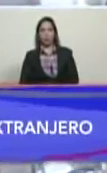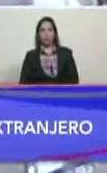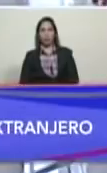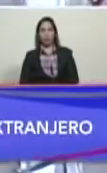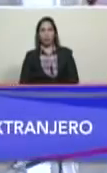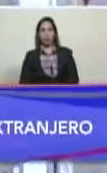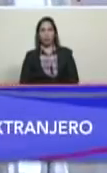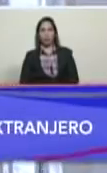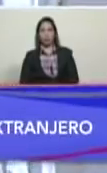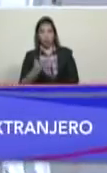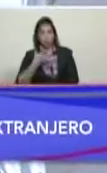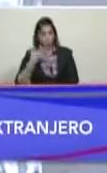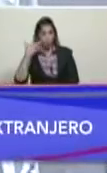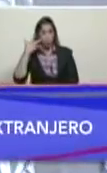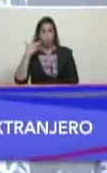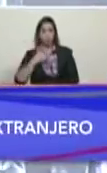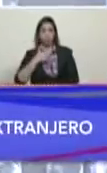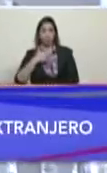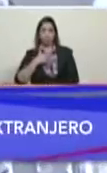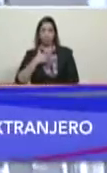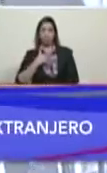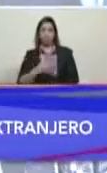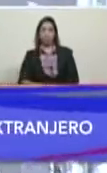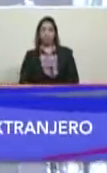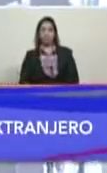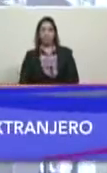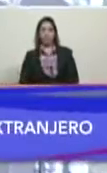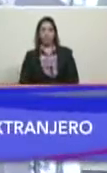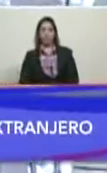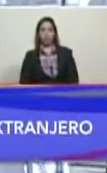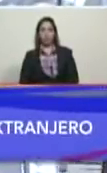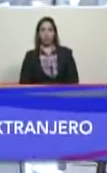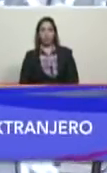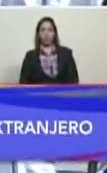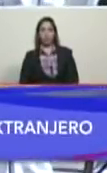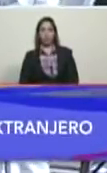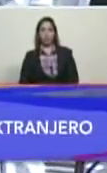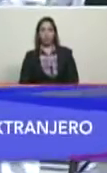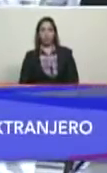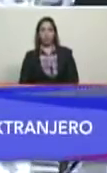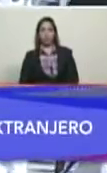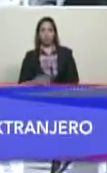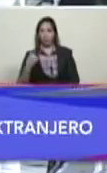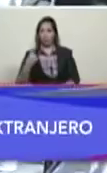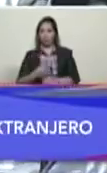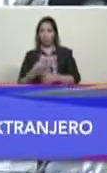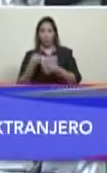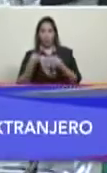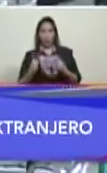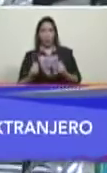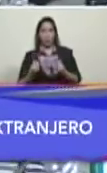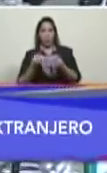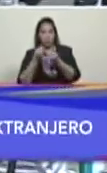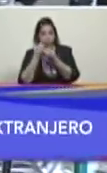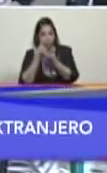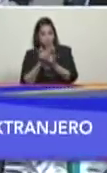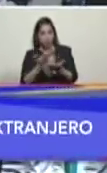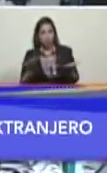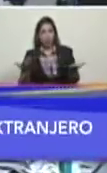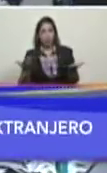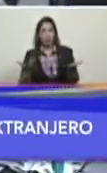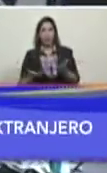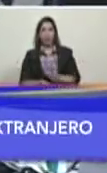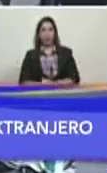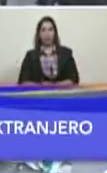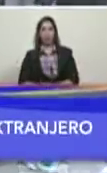Un orgullo que debe crecer e impactar todos los sectores de la sociedad.